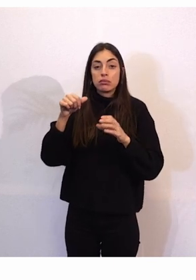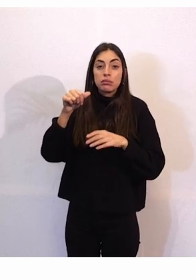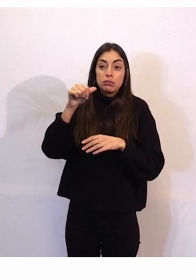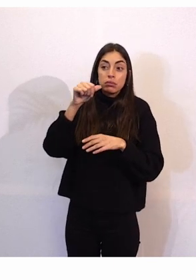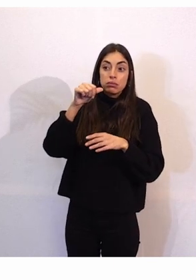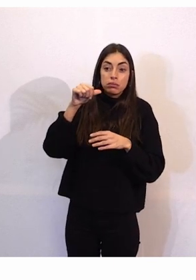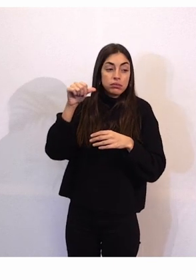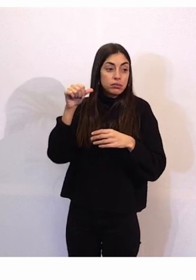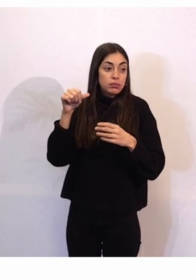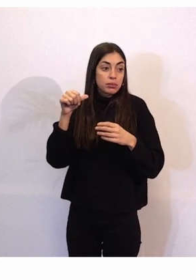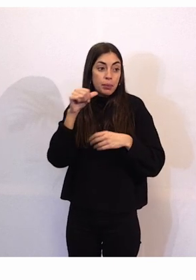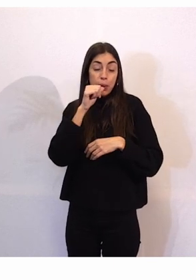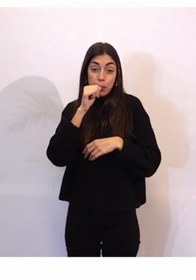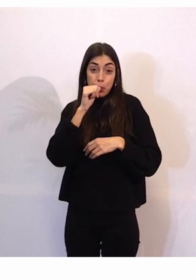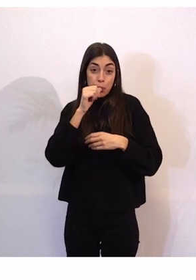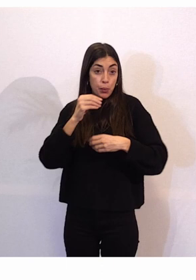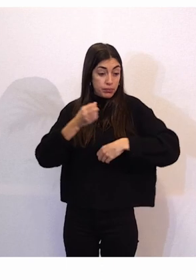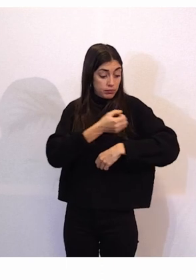daba,